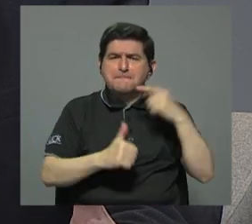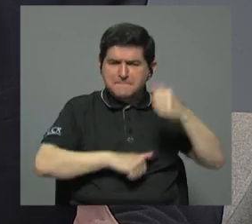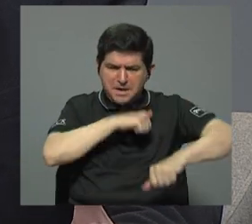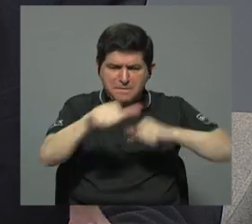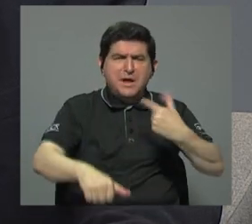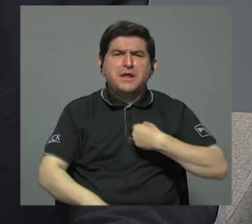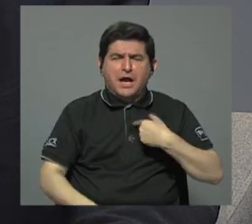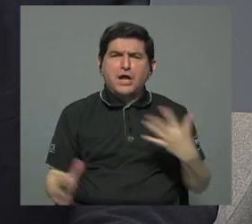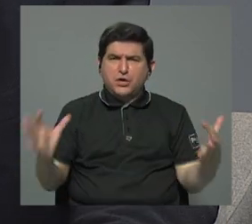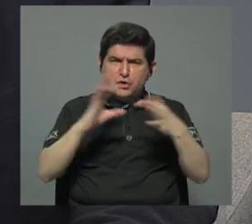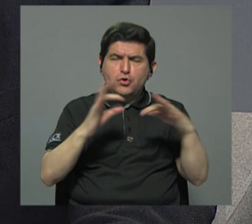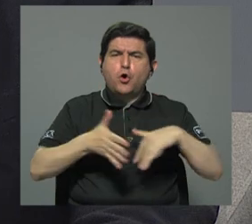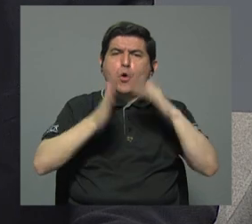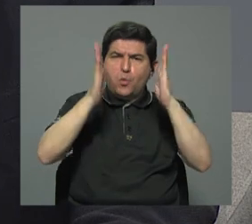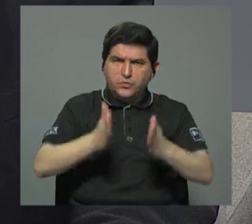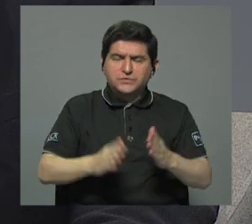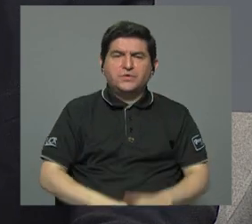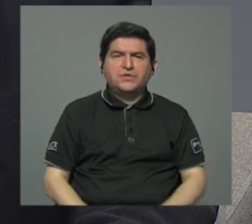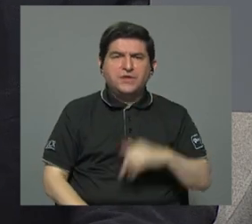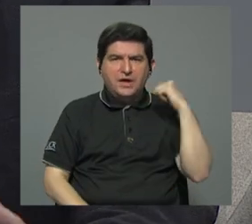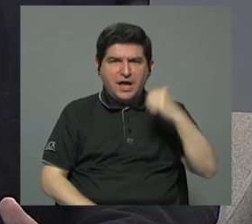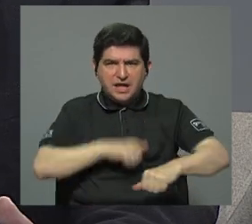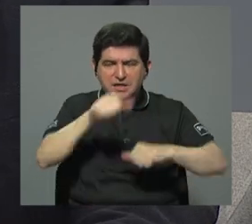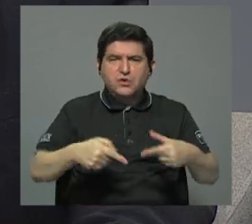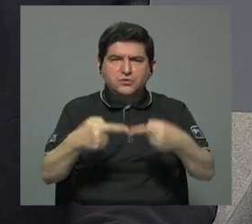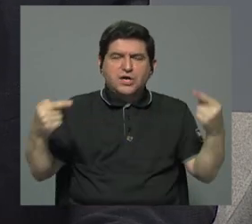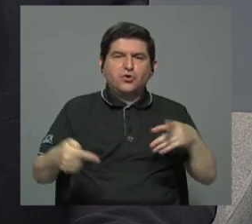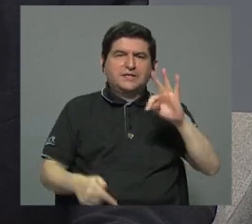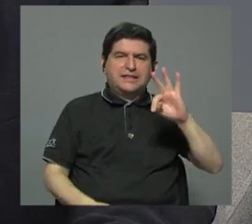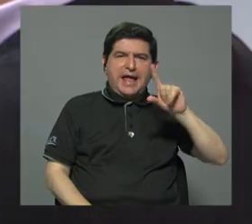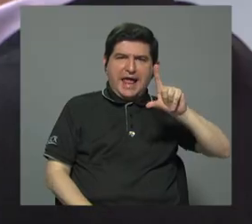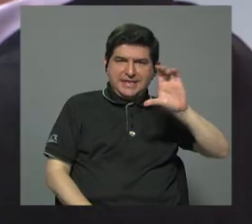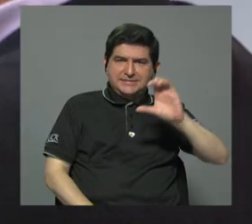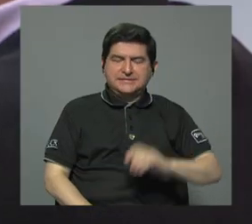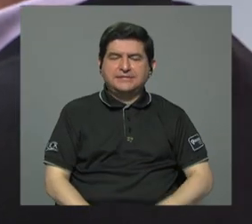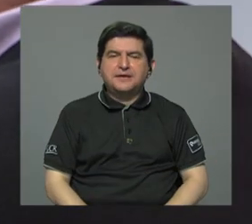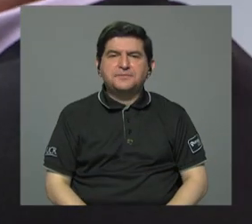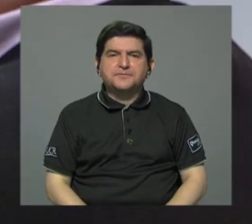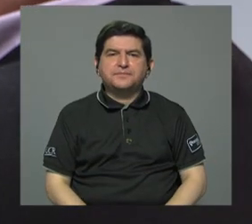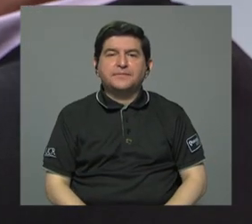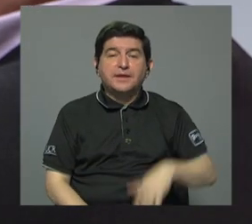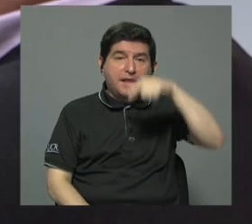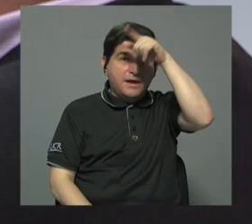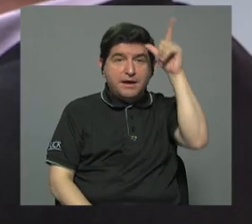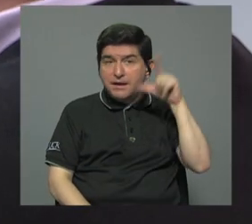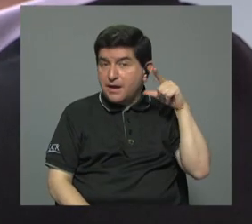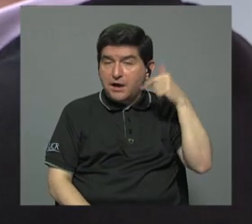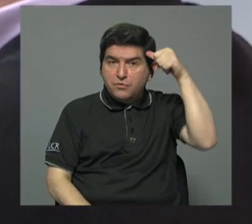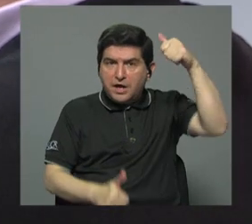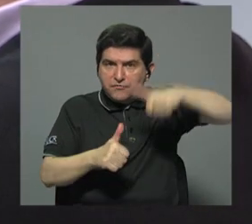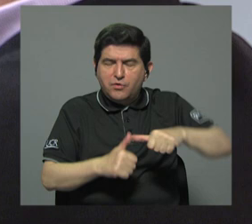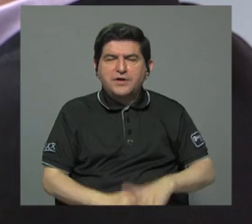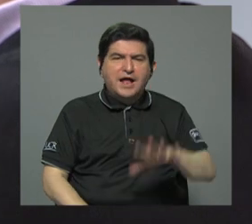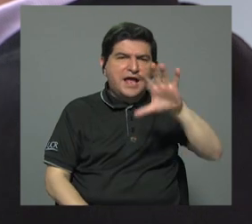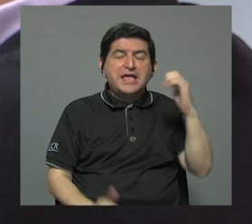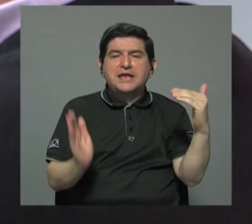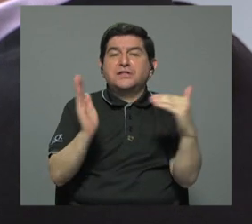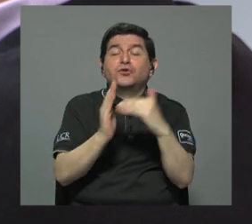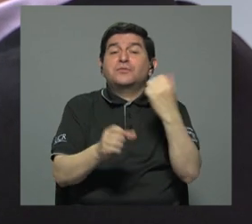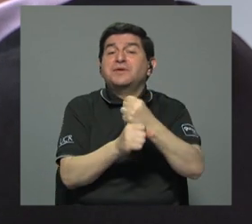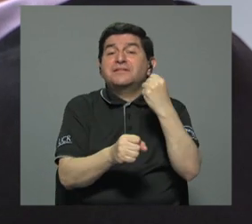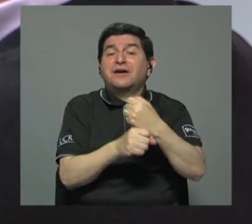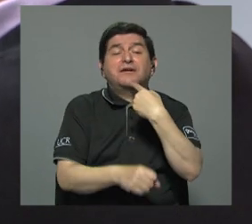que yo me vinculé como estudiante fue la lucha contra el Tratado de Libre Comercio. Y Laura quizás recordará los famosos 500,000 empleos.